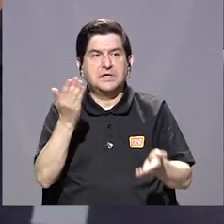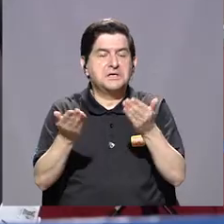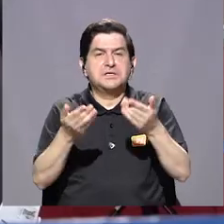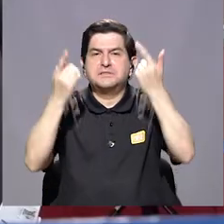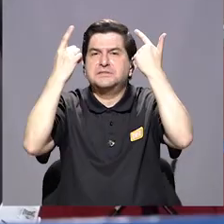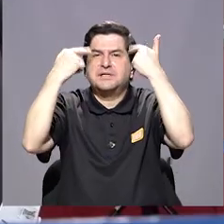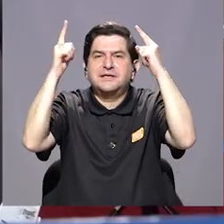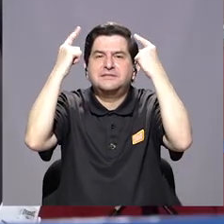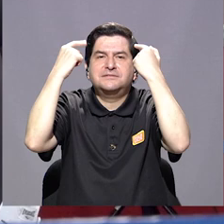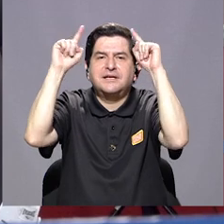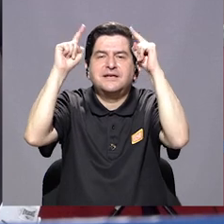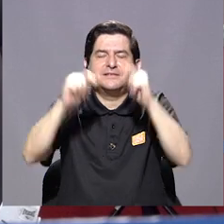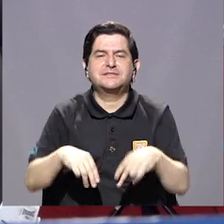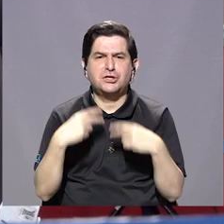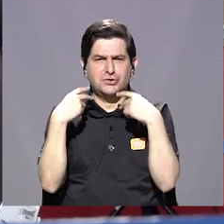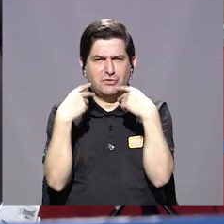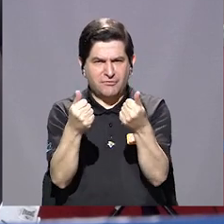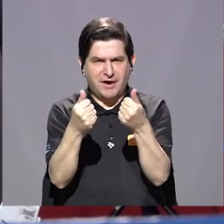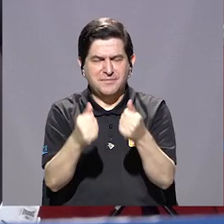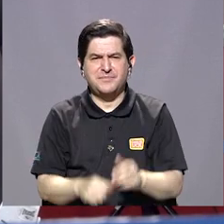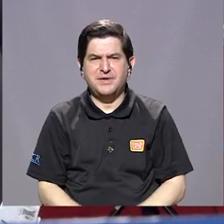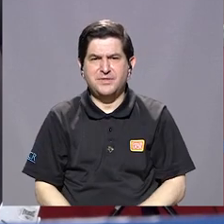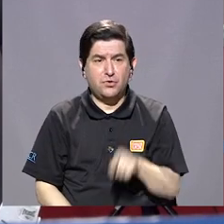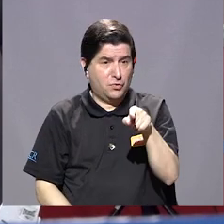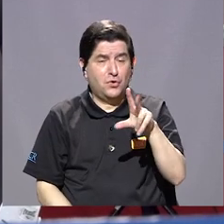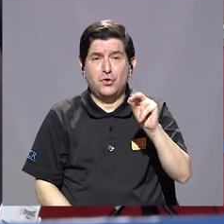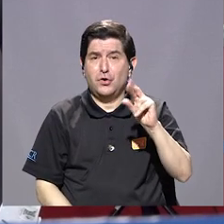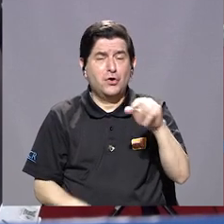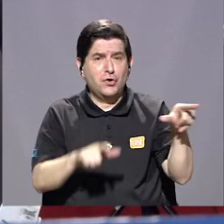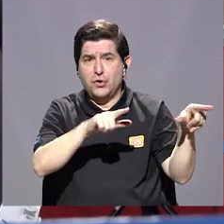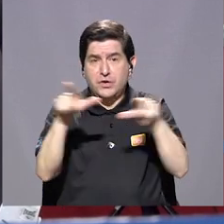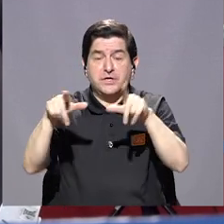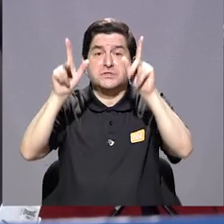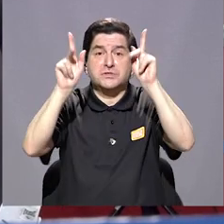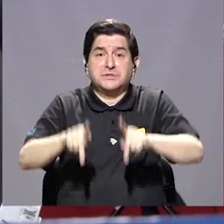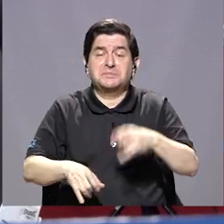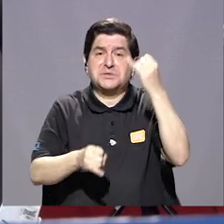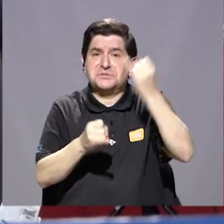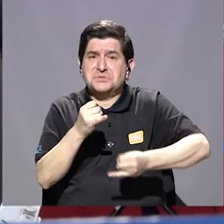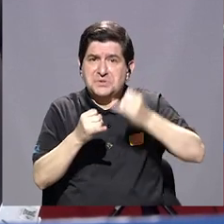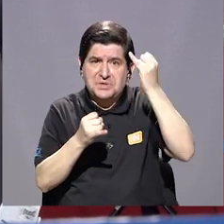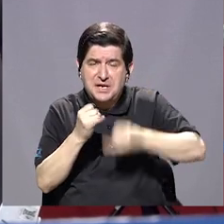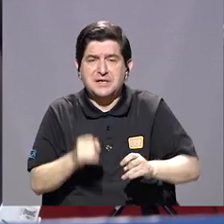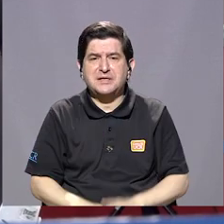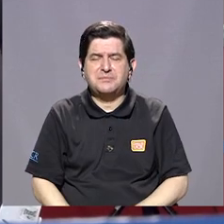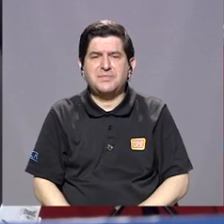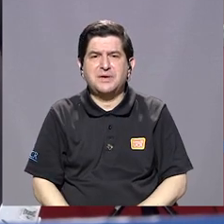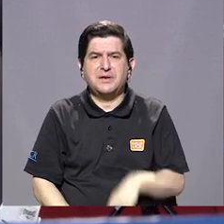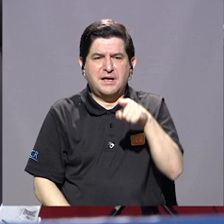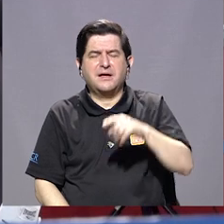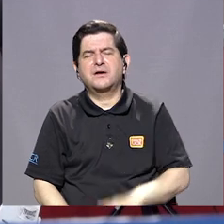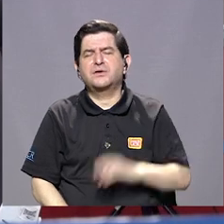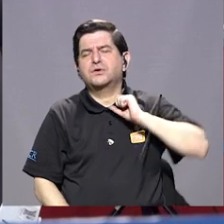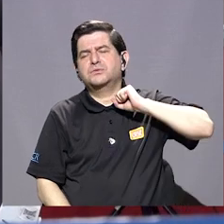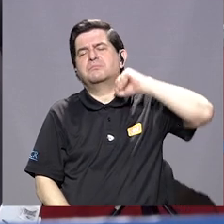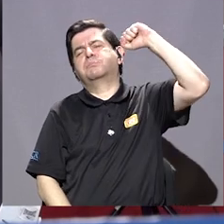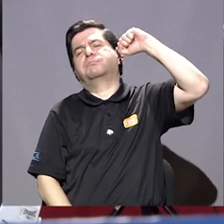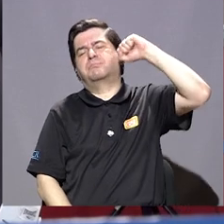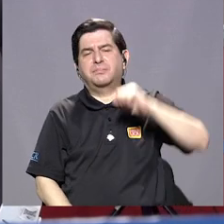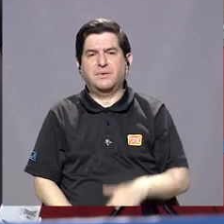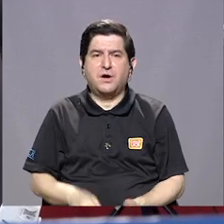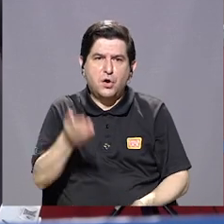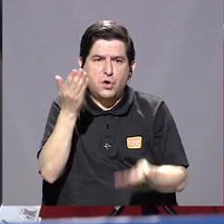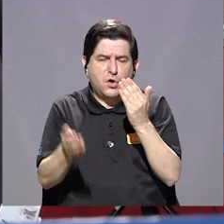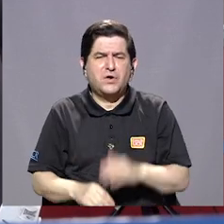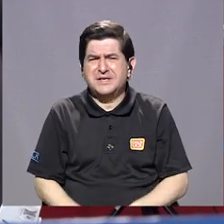éxito temprano, no estaban listos y vemos que muchas de esas personas terminan Luisa. suicidándose, terminan